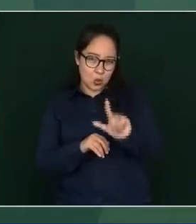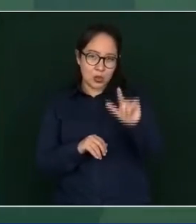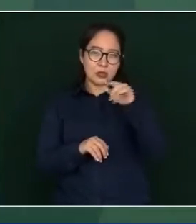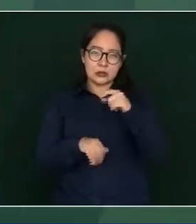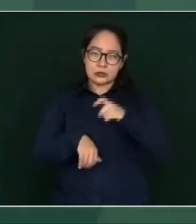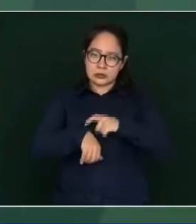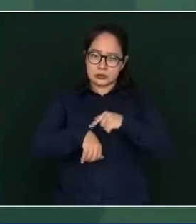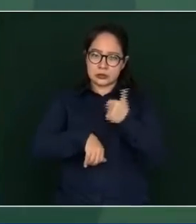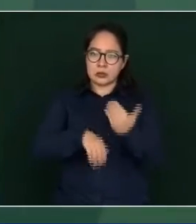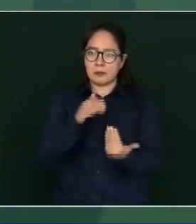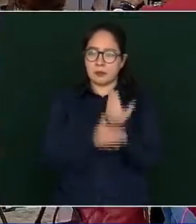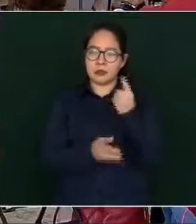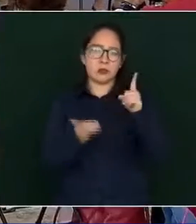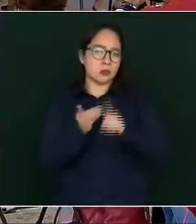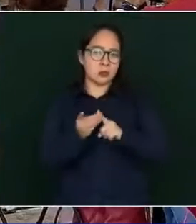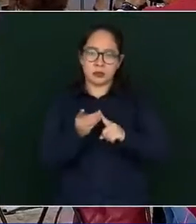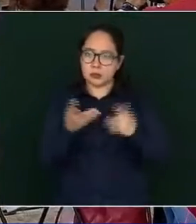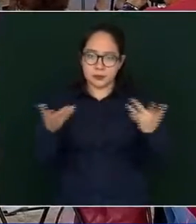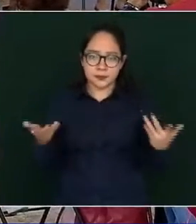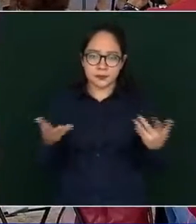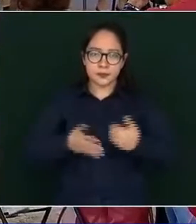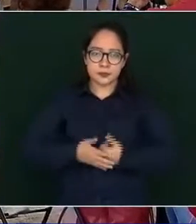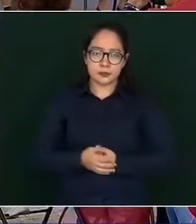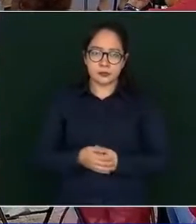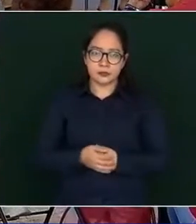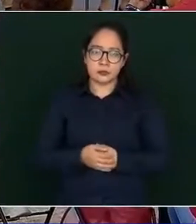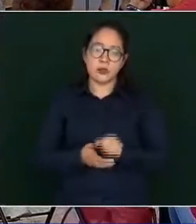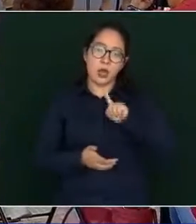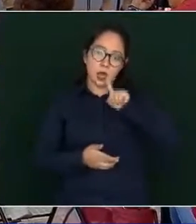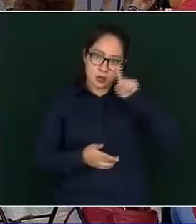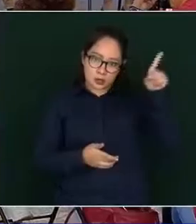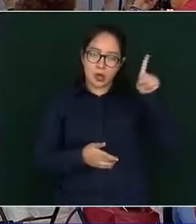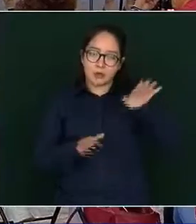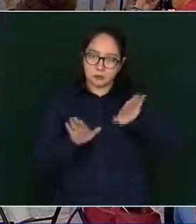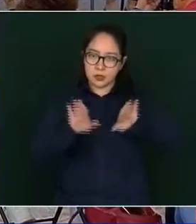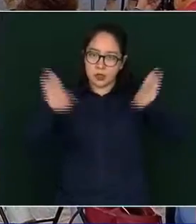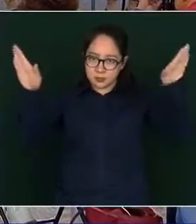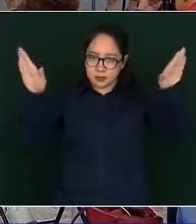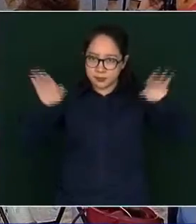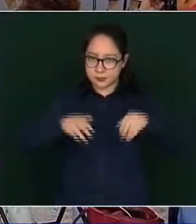cabo en el aeropuerto Felipe Ángeles,